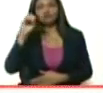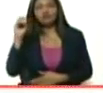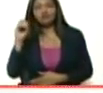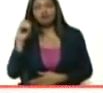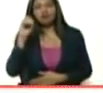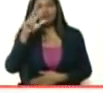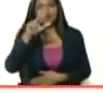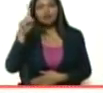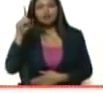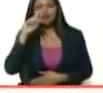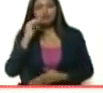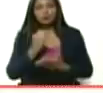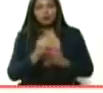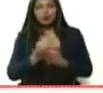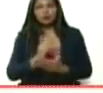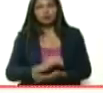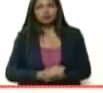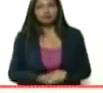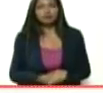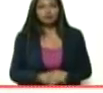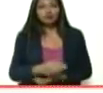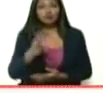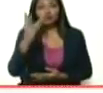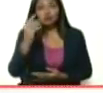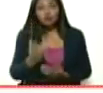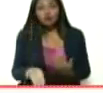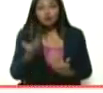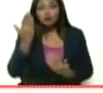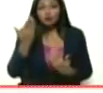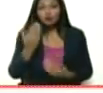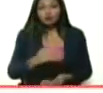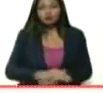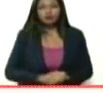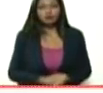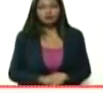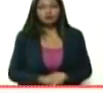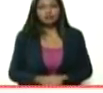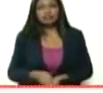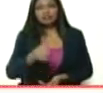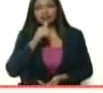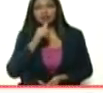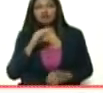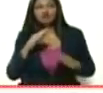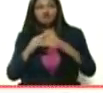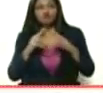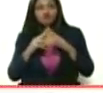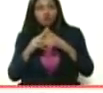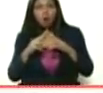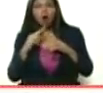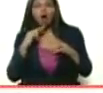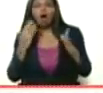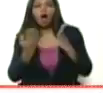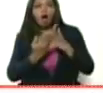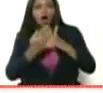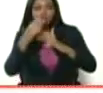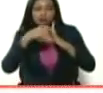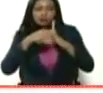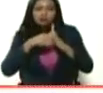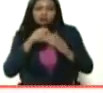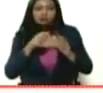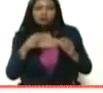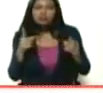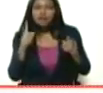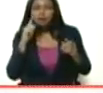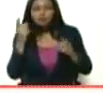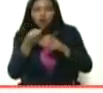15.431 pruebas. Son números muy importantes para quienes conocen y están estudiando y haciendo seguimiento